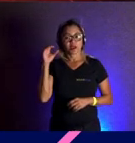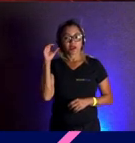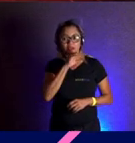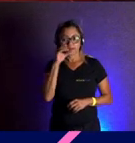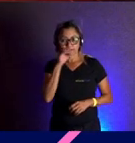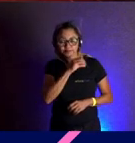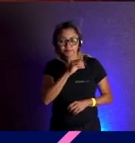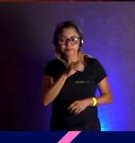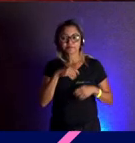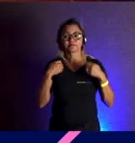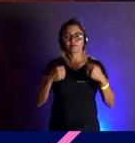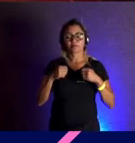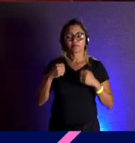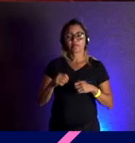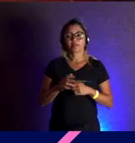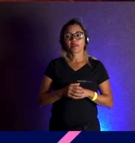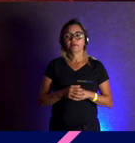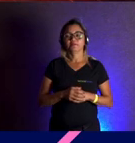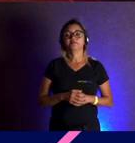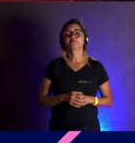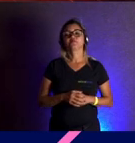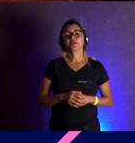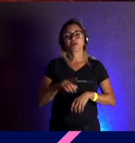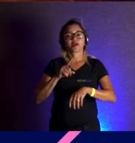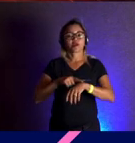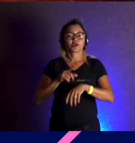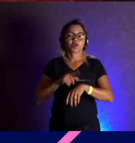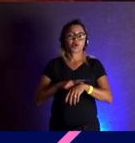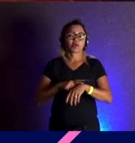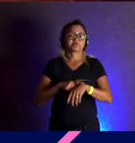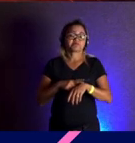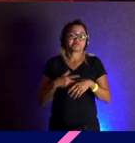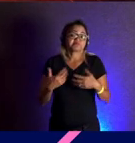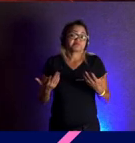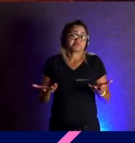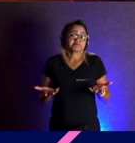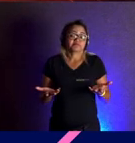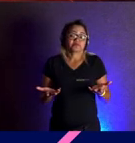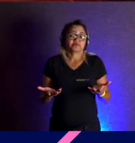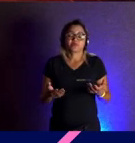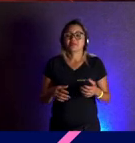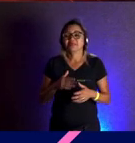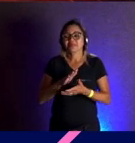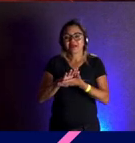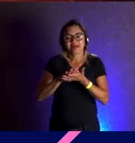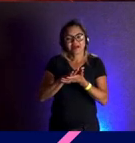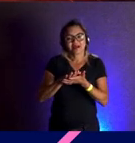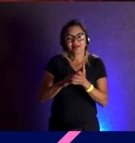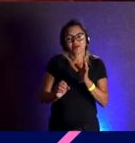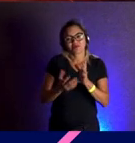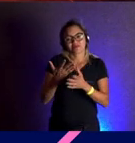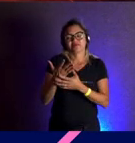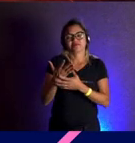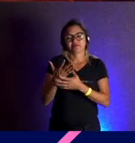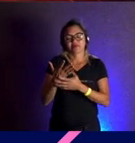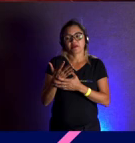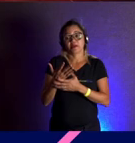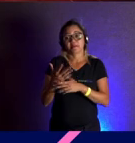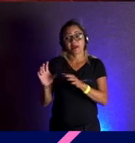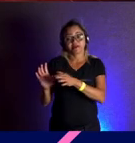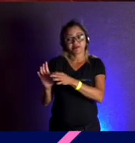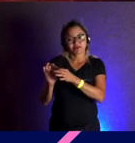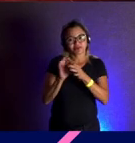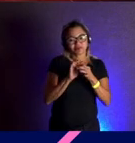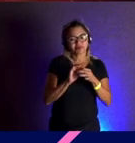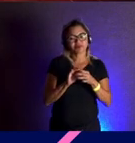Ahora, que hagan algo al respecto, pues ese es otro tema. Pero en términos de las narrativas, yo